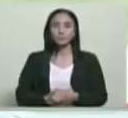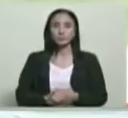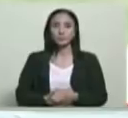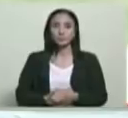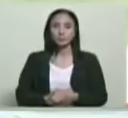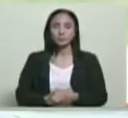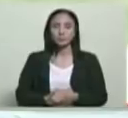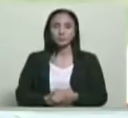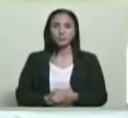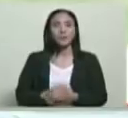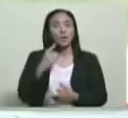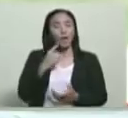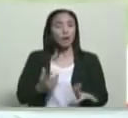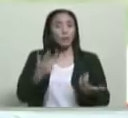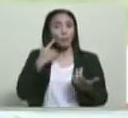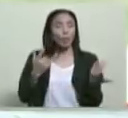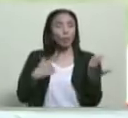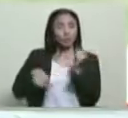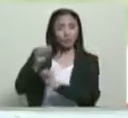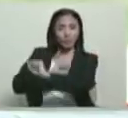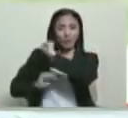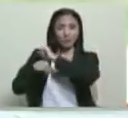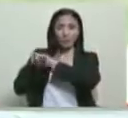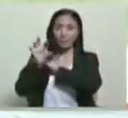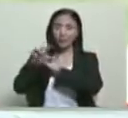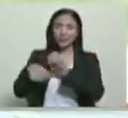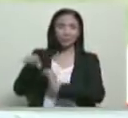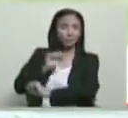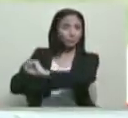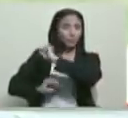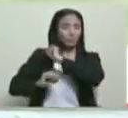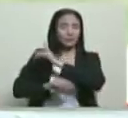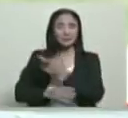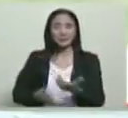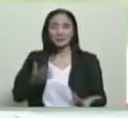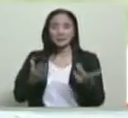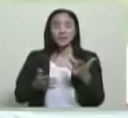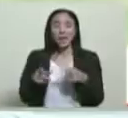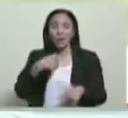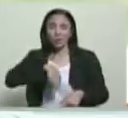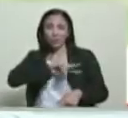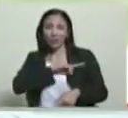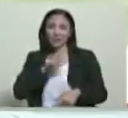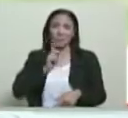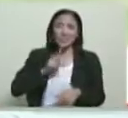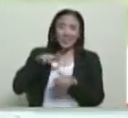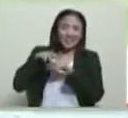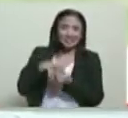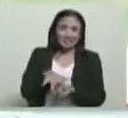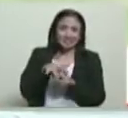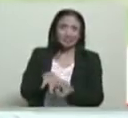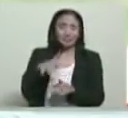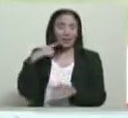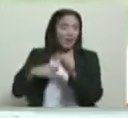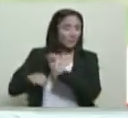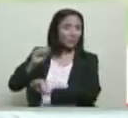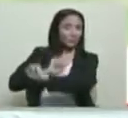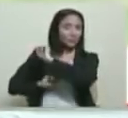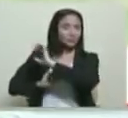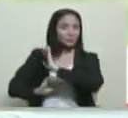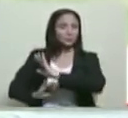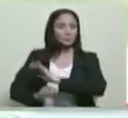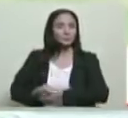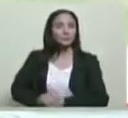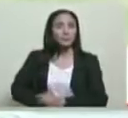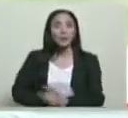con una mano defendemos la patria, enfrentamos golpes, emboscadas, mentiras. Con una mano resistimos